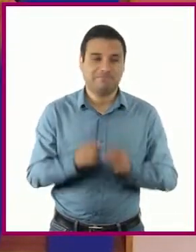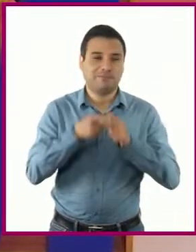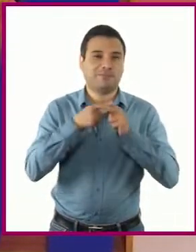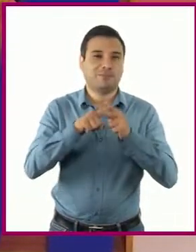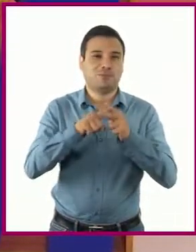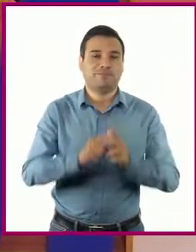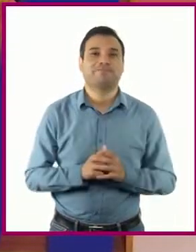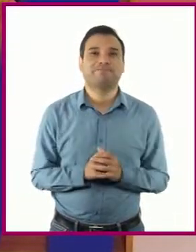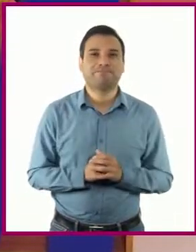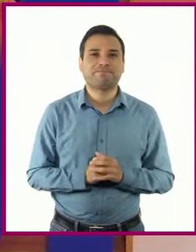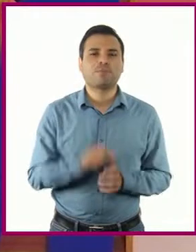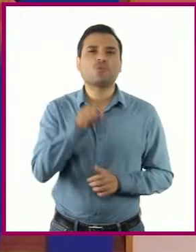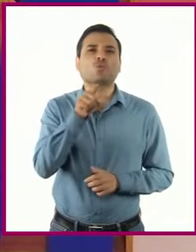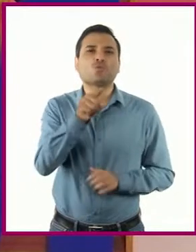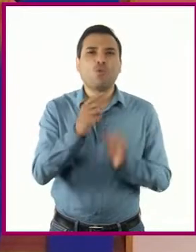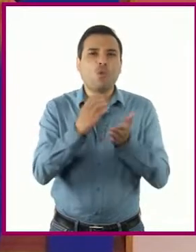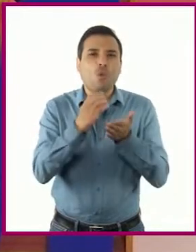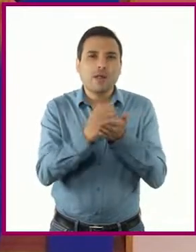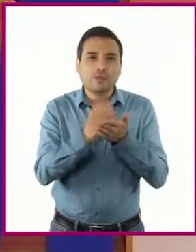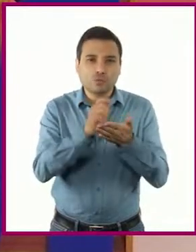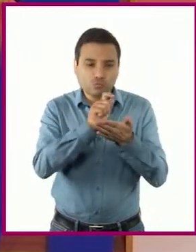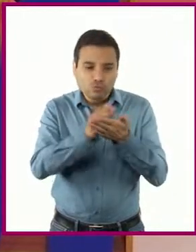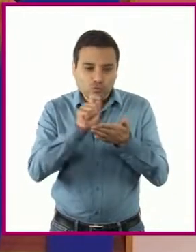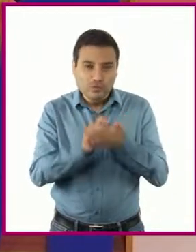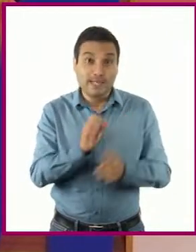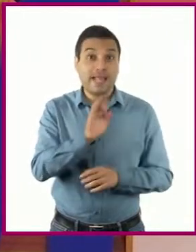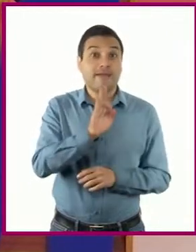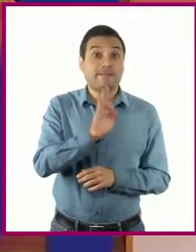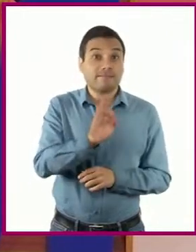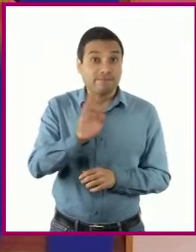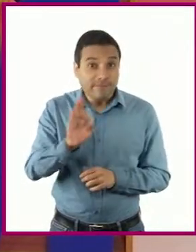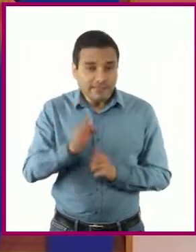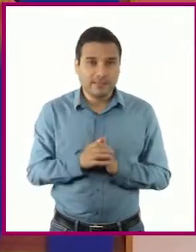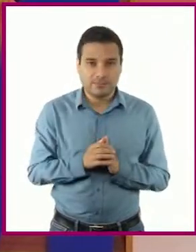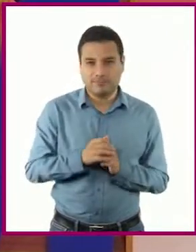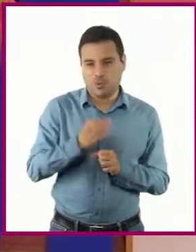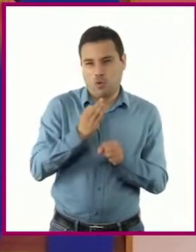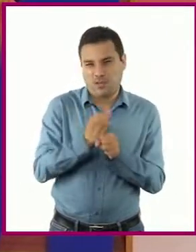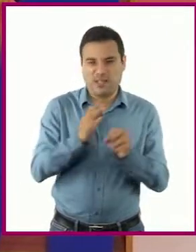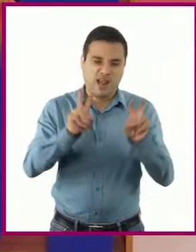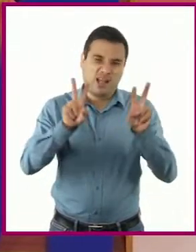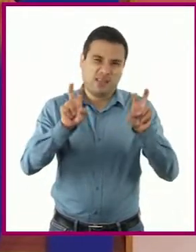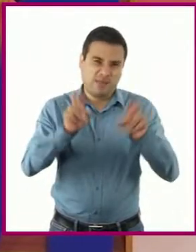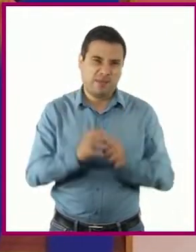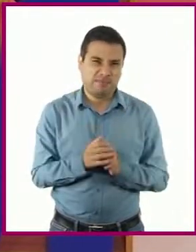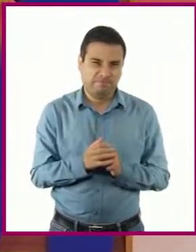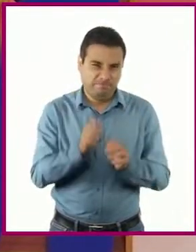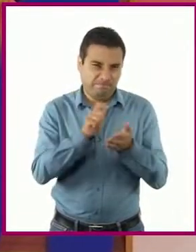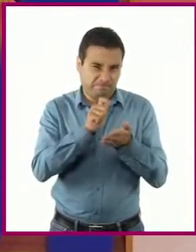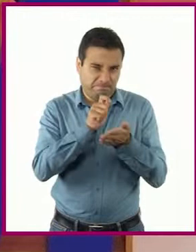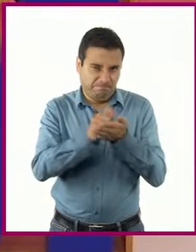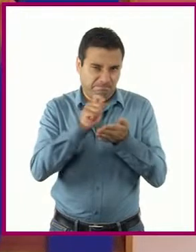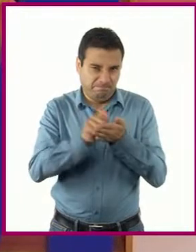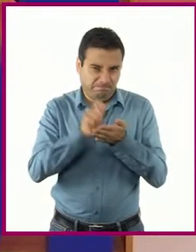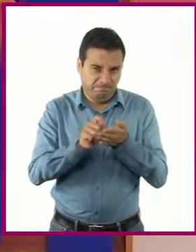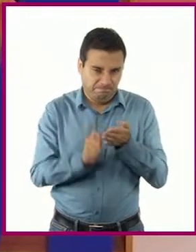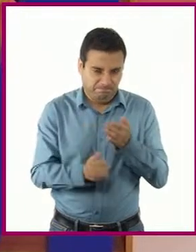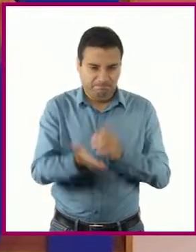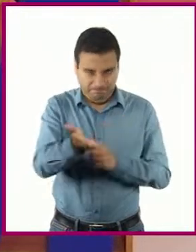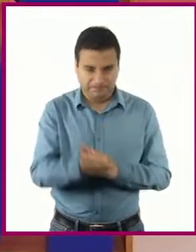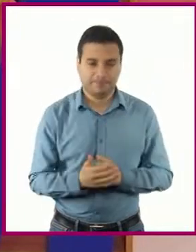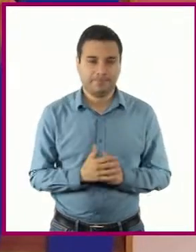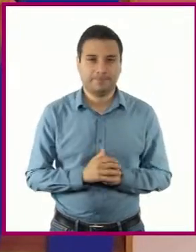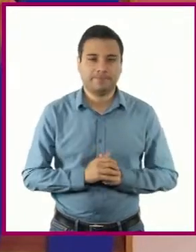Iniciemos. En su cuaderno, registren la fecha y el aprendizaje esperado, jerarquizar información para